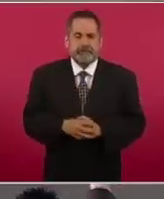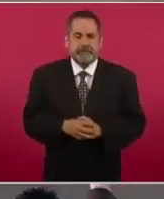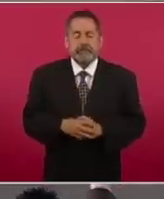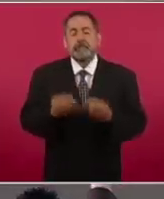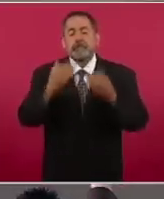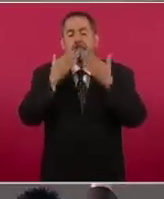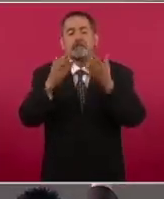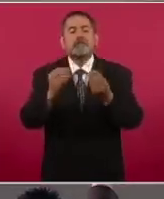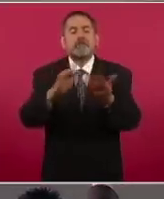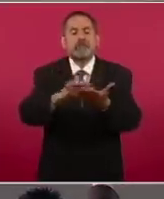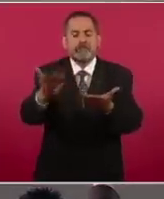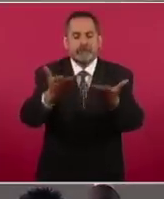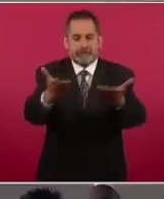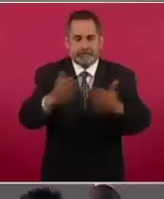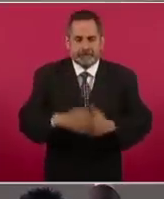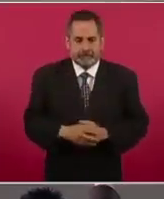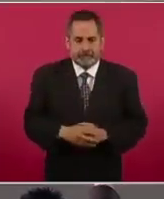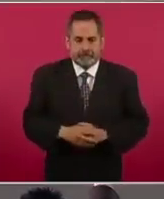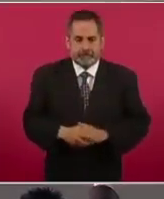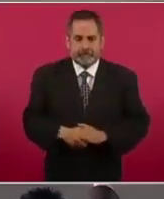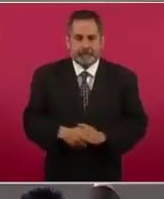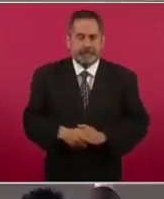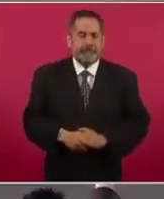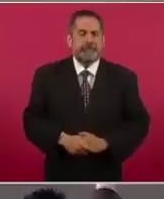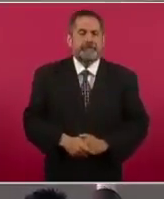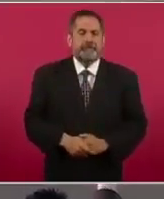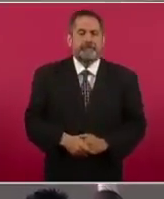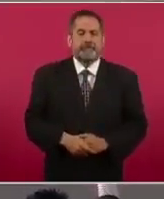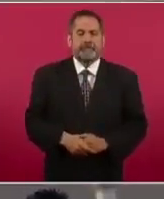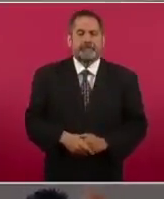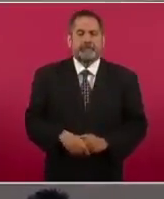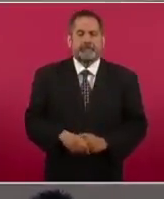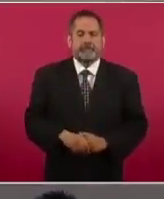Muy bien, muchas gracias. Presidente, ¿qué es la reunión con